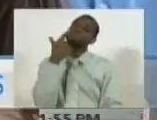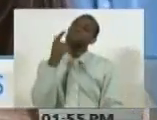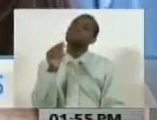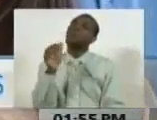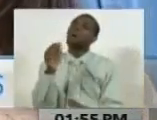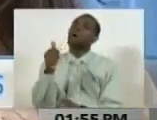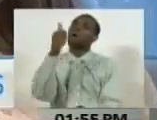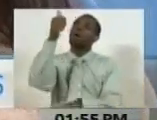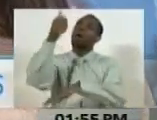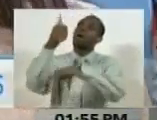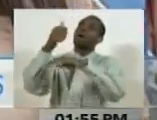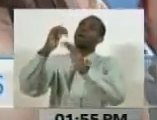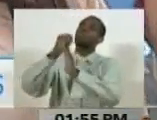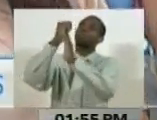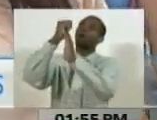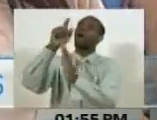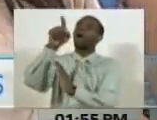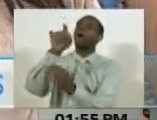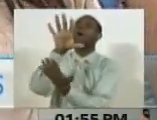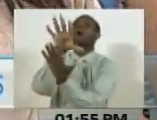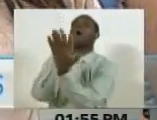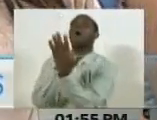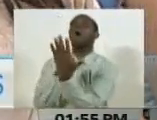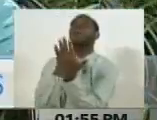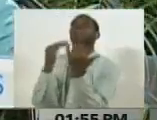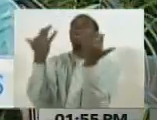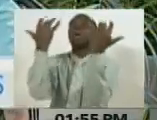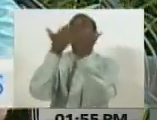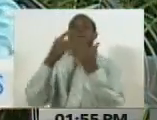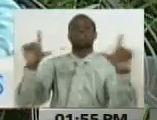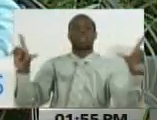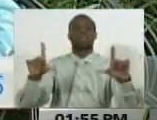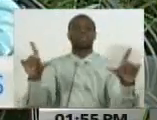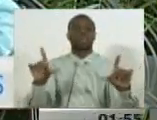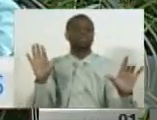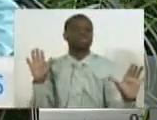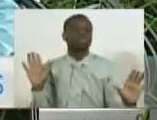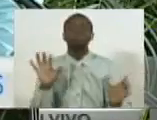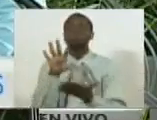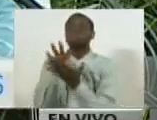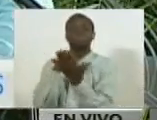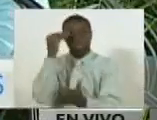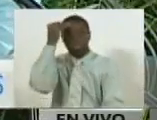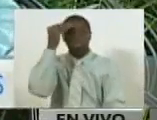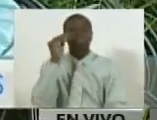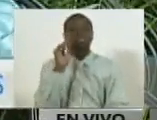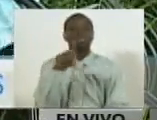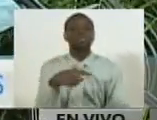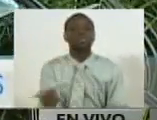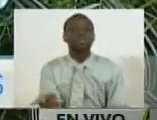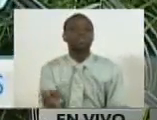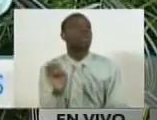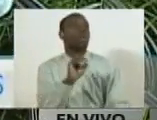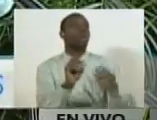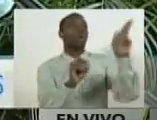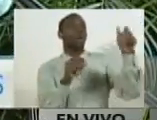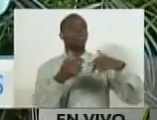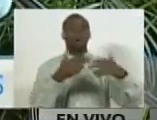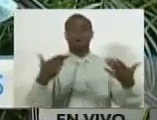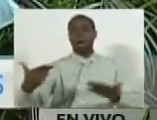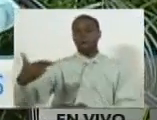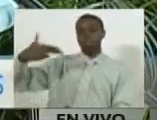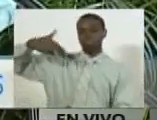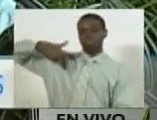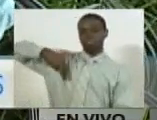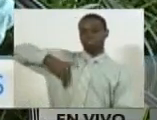narcotraficantes son los líderes que hay que seguir. ¿O no? O les enseñan a admirar un pistolón puesto aquí,